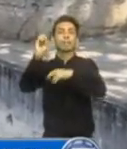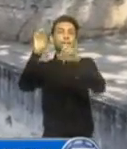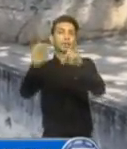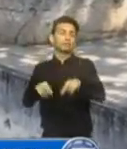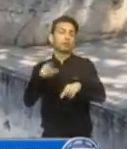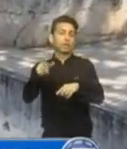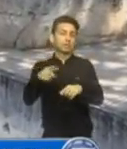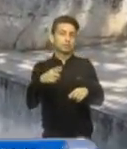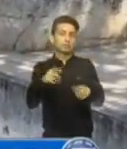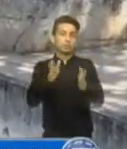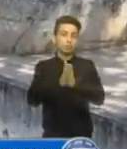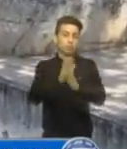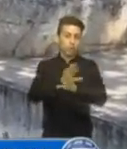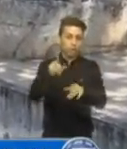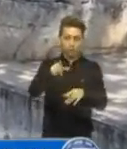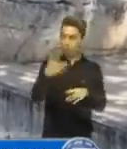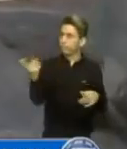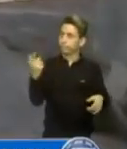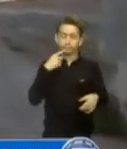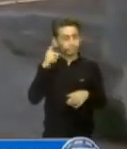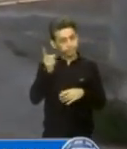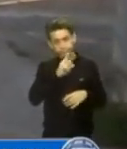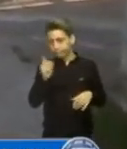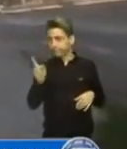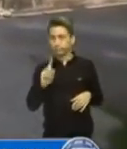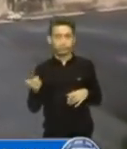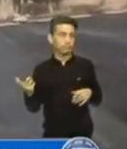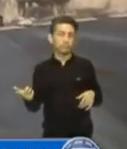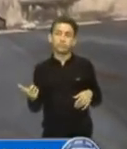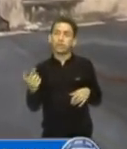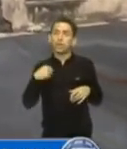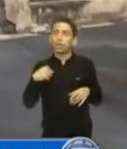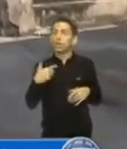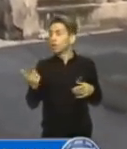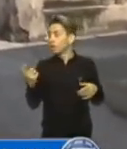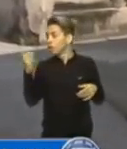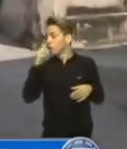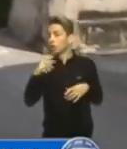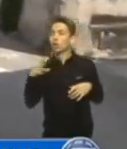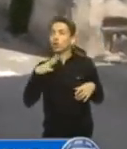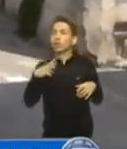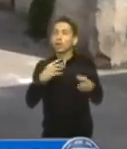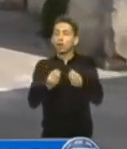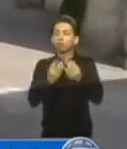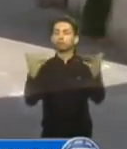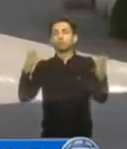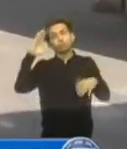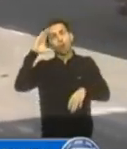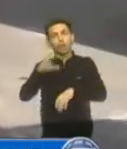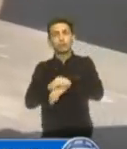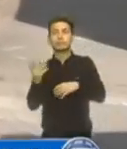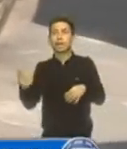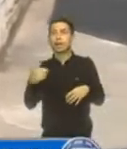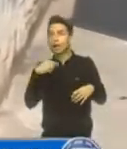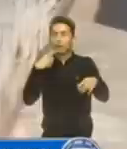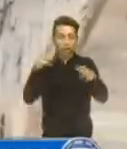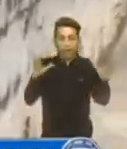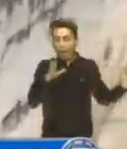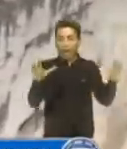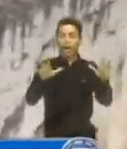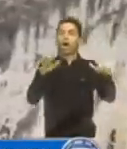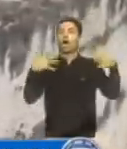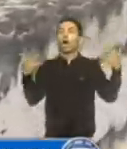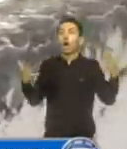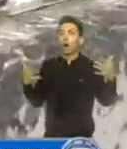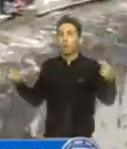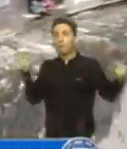la seguridad que se tiene acá, los agentes no se pueden exponer a enfrentarse a los familiares de